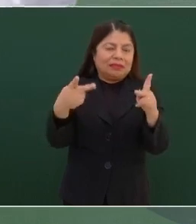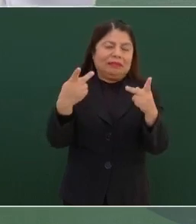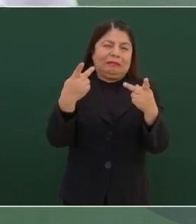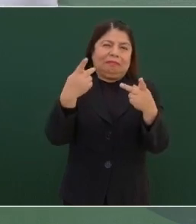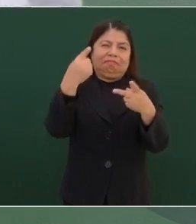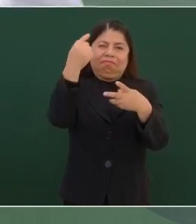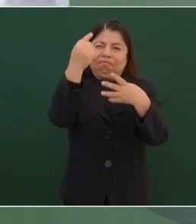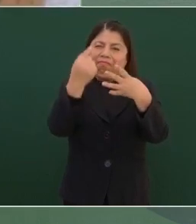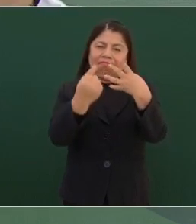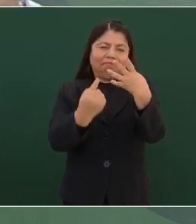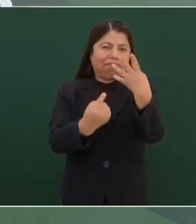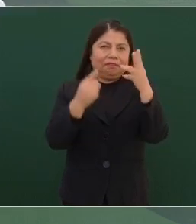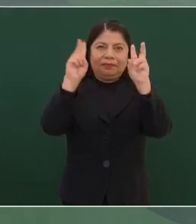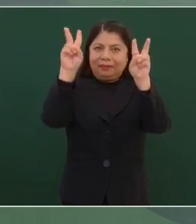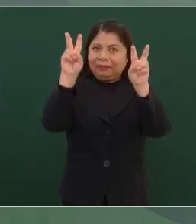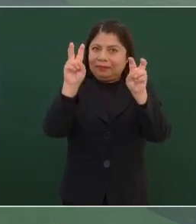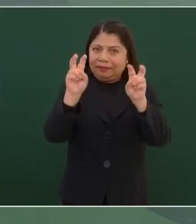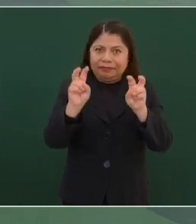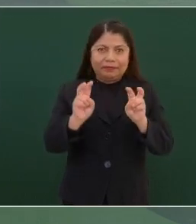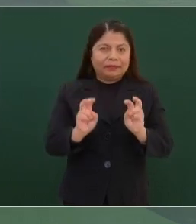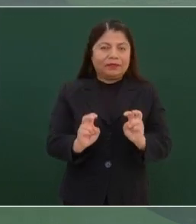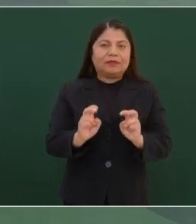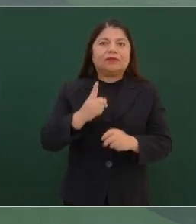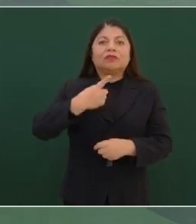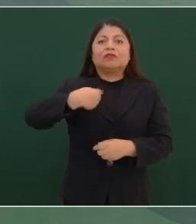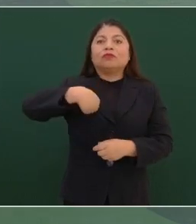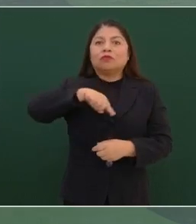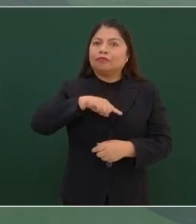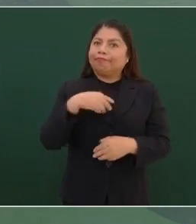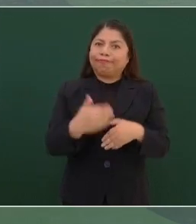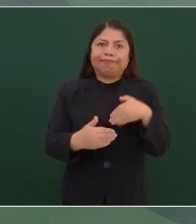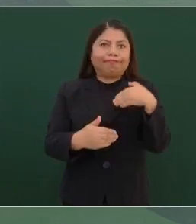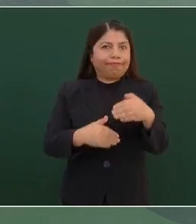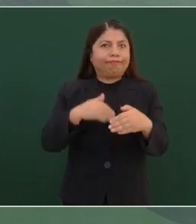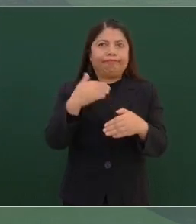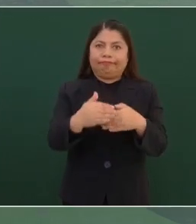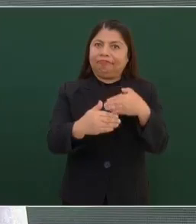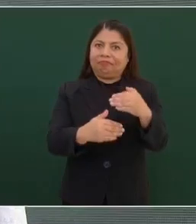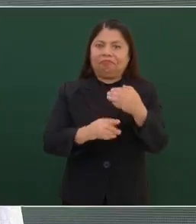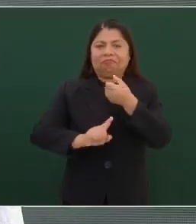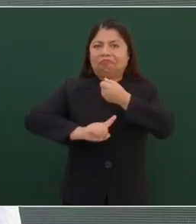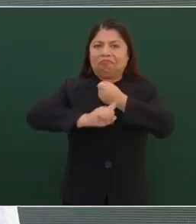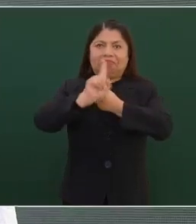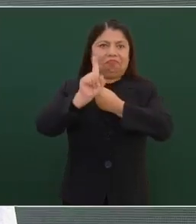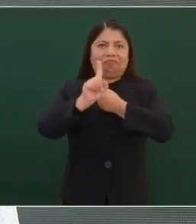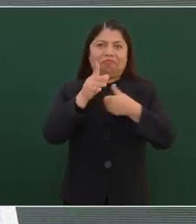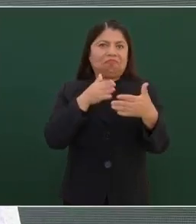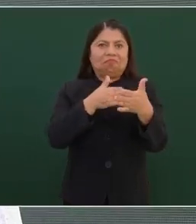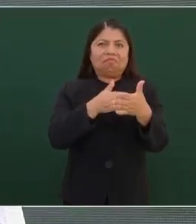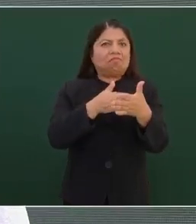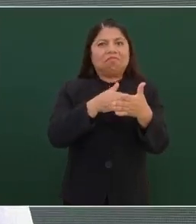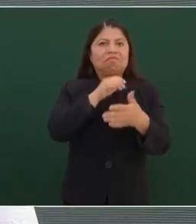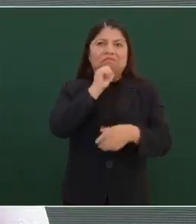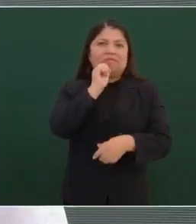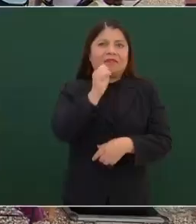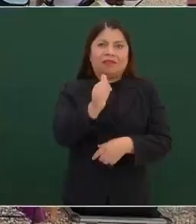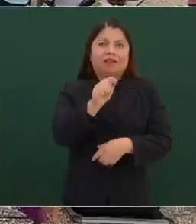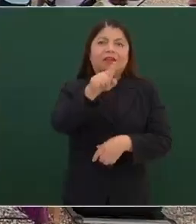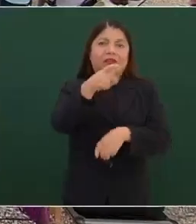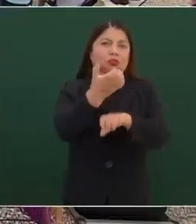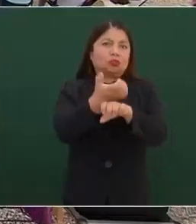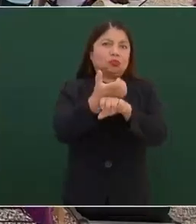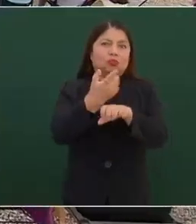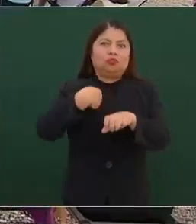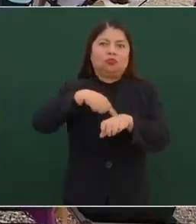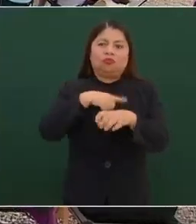O sea, la verdad, no hemos tenido problemas mayores y fue muy buena reunión la de ayer. Bien, presidente,